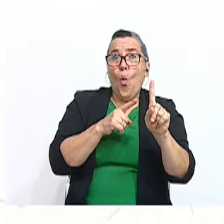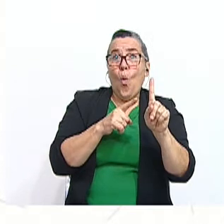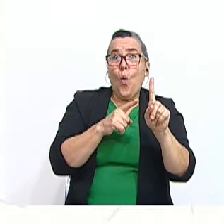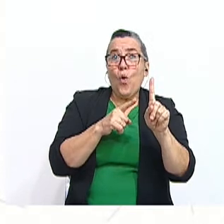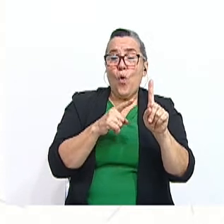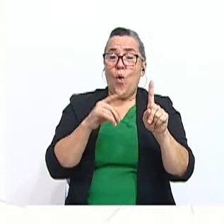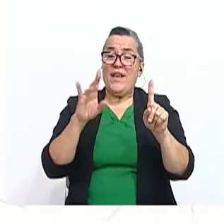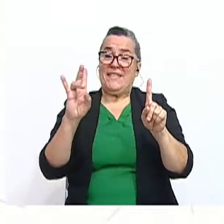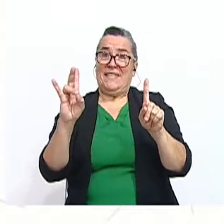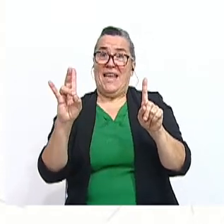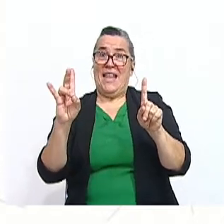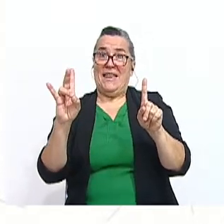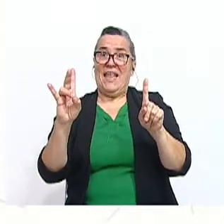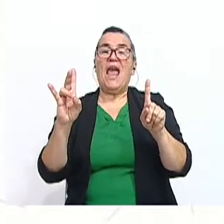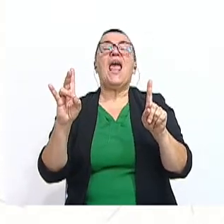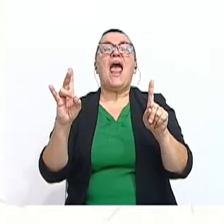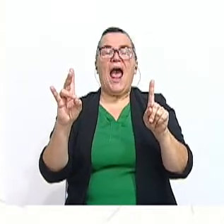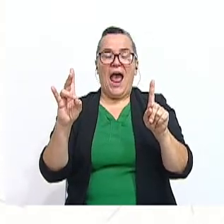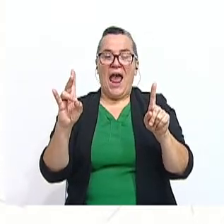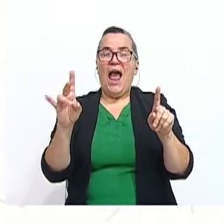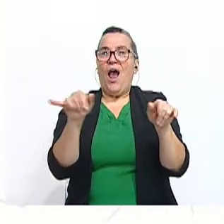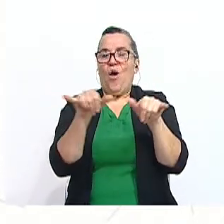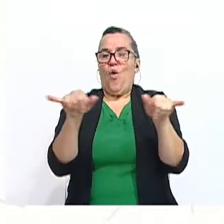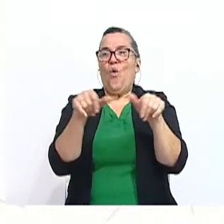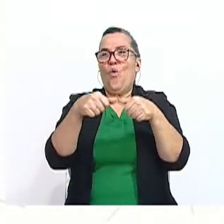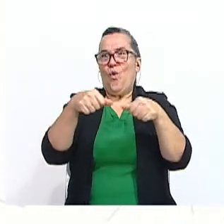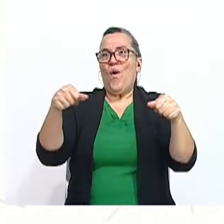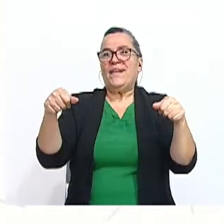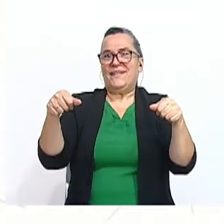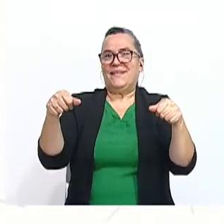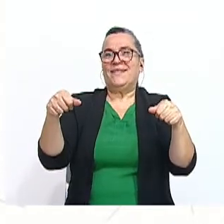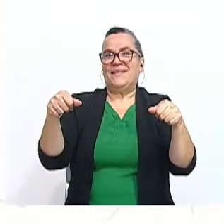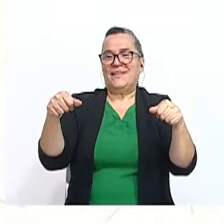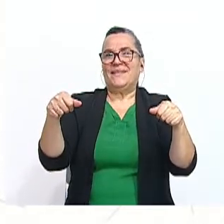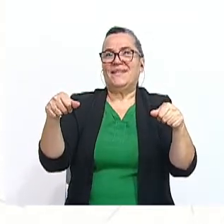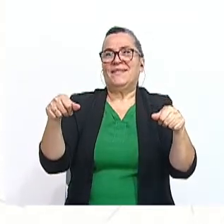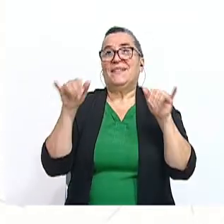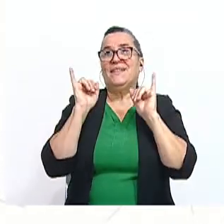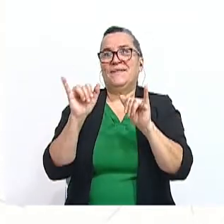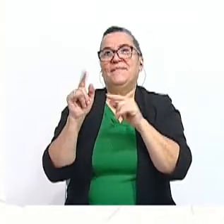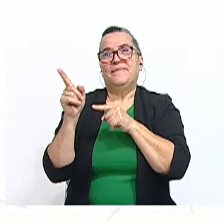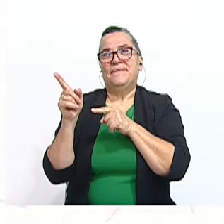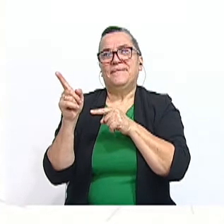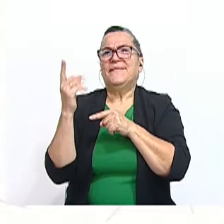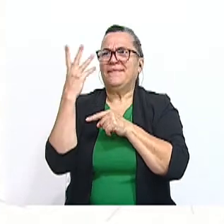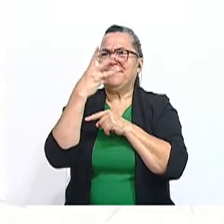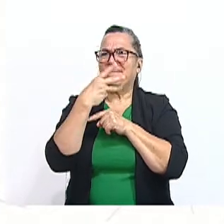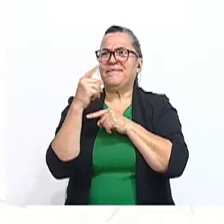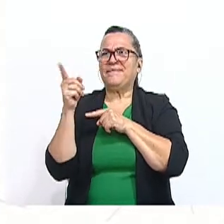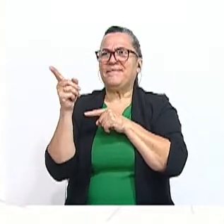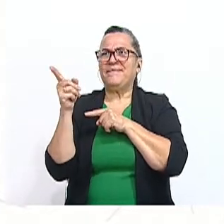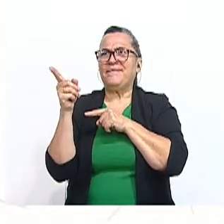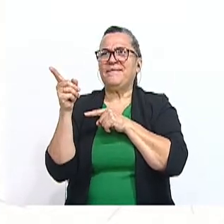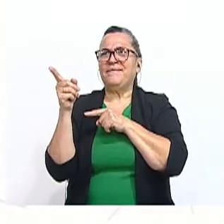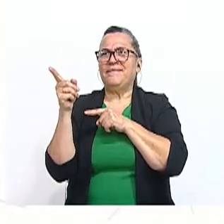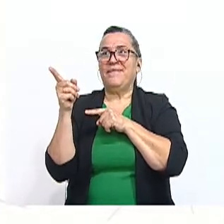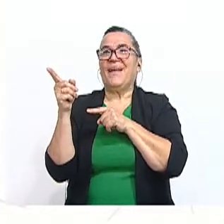ángulo 7. Son iguales. Por eso estos ángulos son también congruentes. Lindo, ¿verdad?